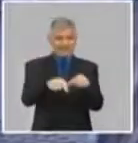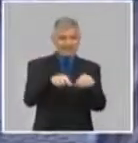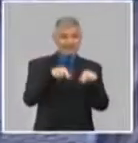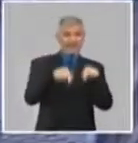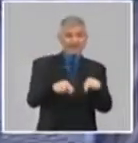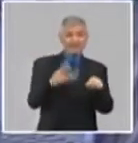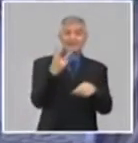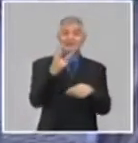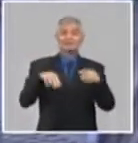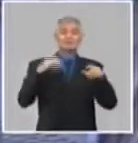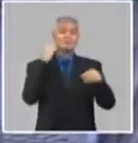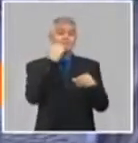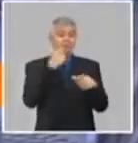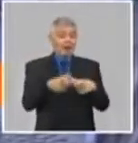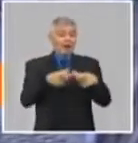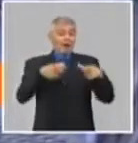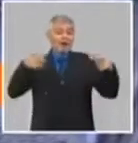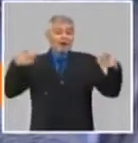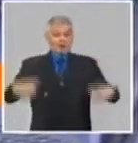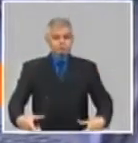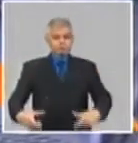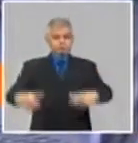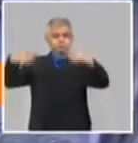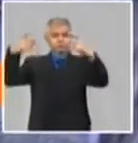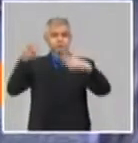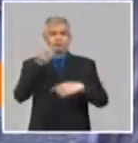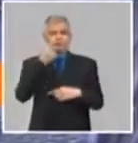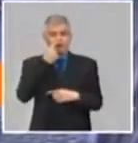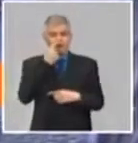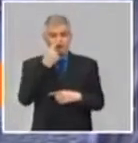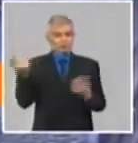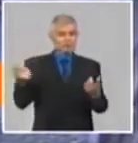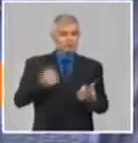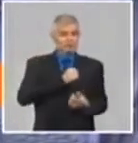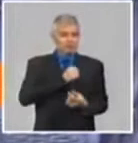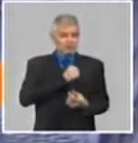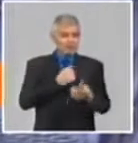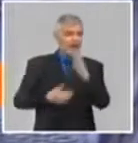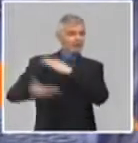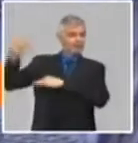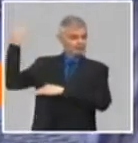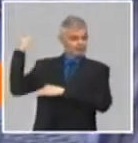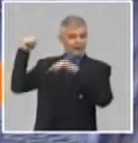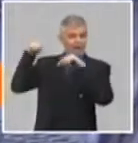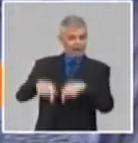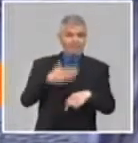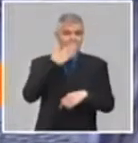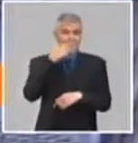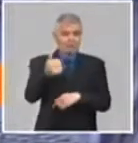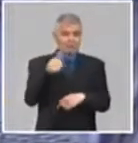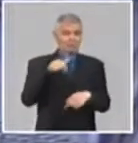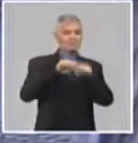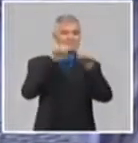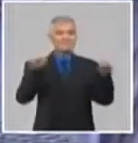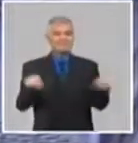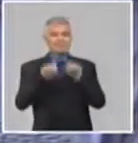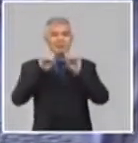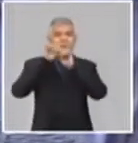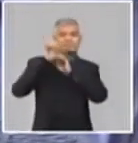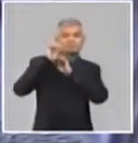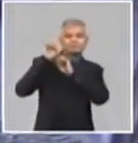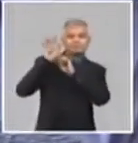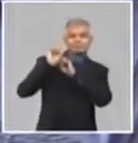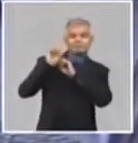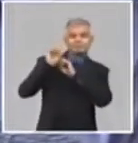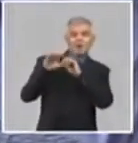mayor capacidad de balones de oxígeno que el banco anterior. Tiene además un sistema de alarmas lumínico y sonoro que le